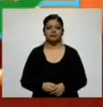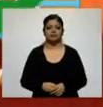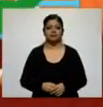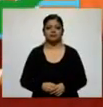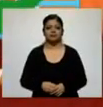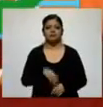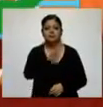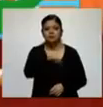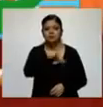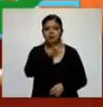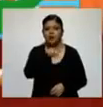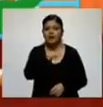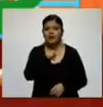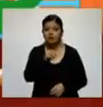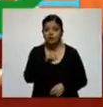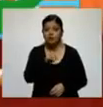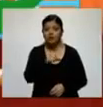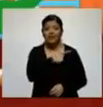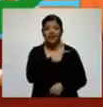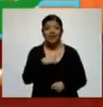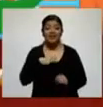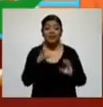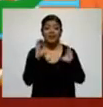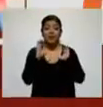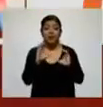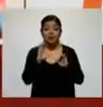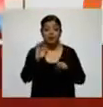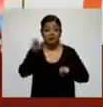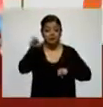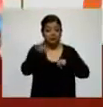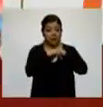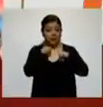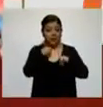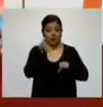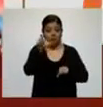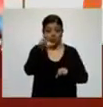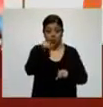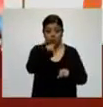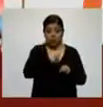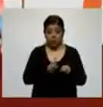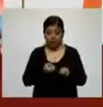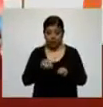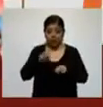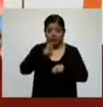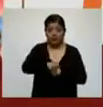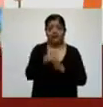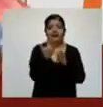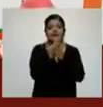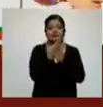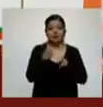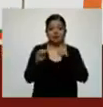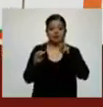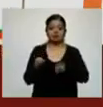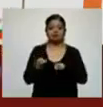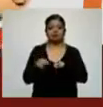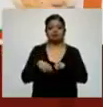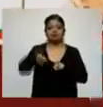Lola, Juanito, debéis tener cuidado de no colisionar con nadie. Y cuando vayáis a bajar, esperad a que el columpio esté